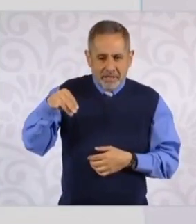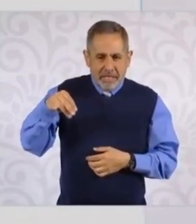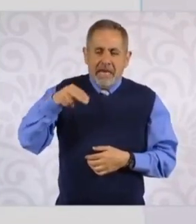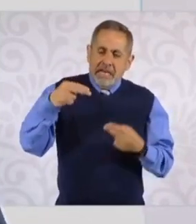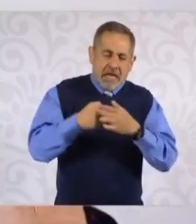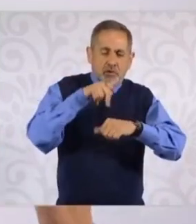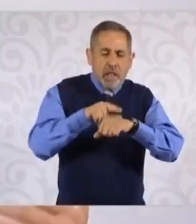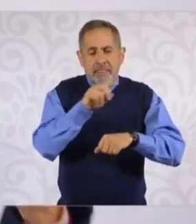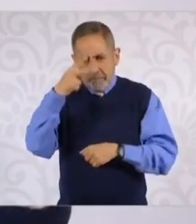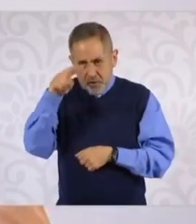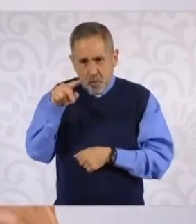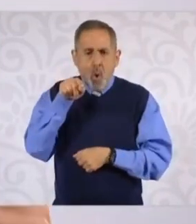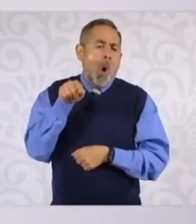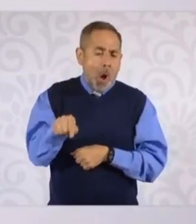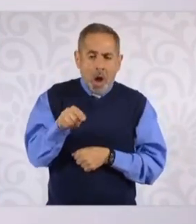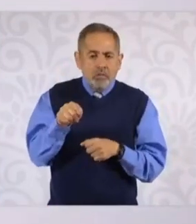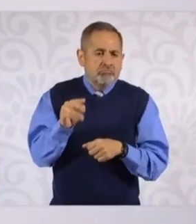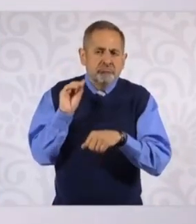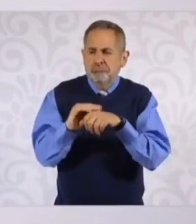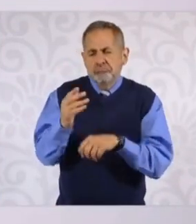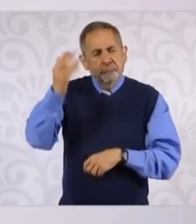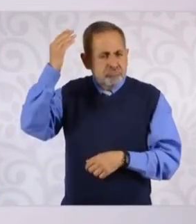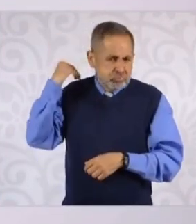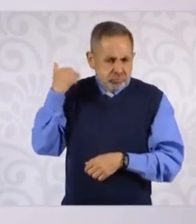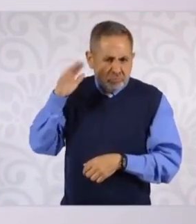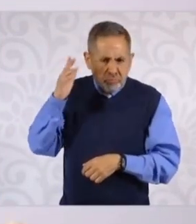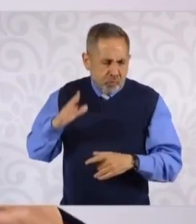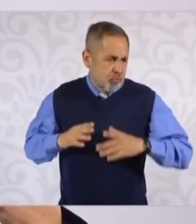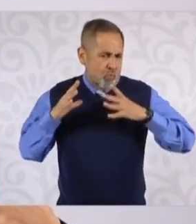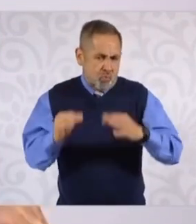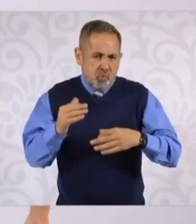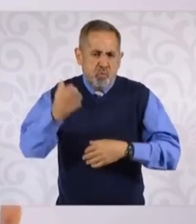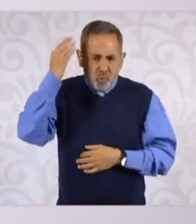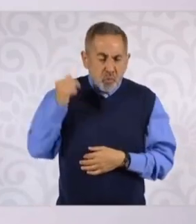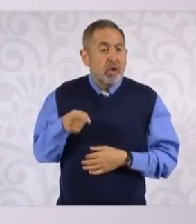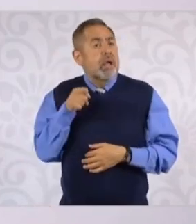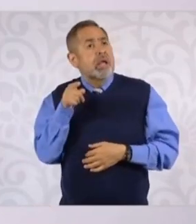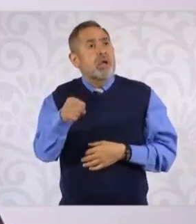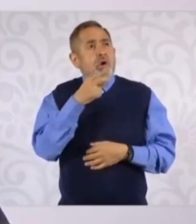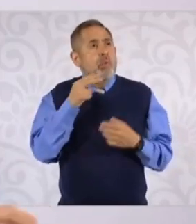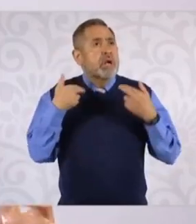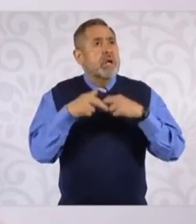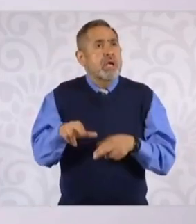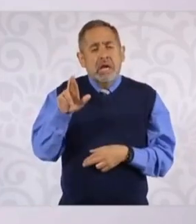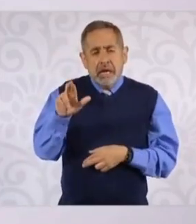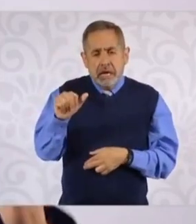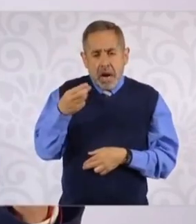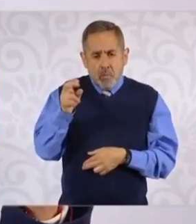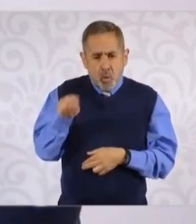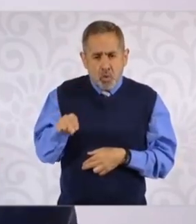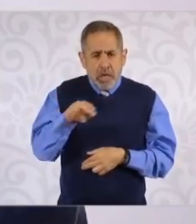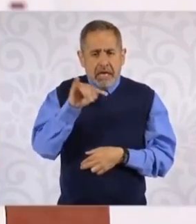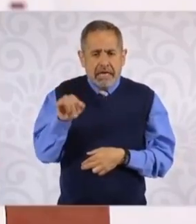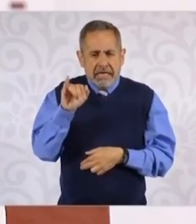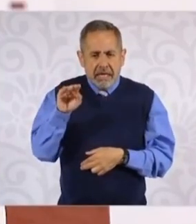México, pues es una institución que se creó hace tiempo y que el maestro Ramón Jiménez